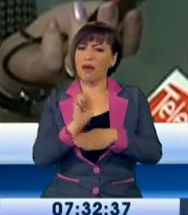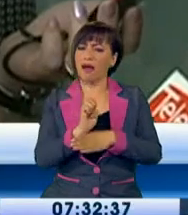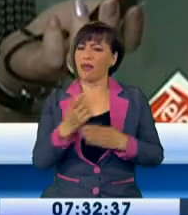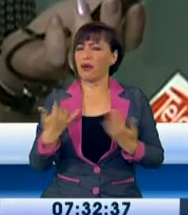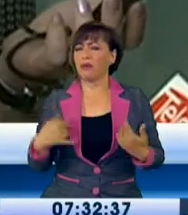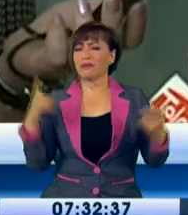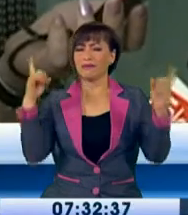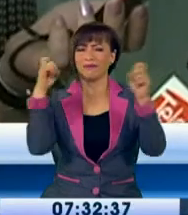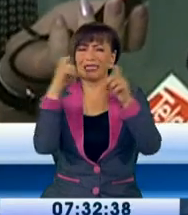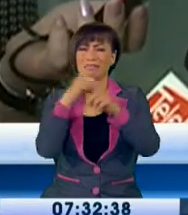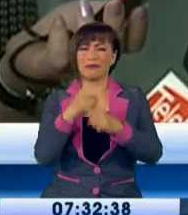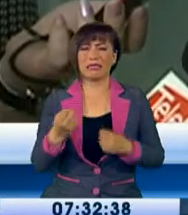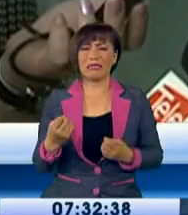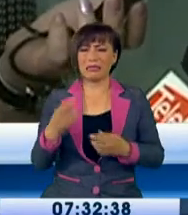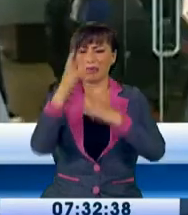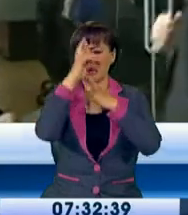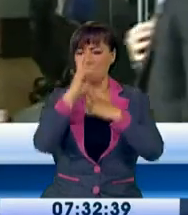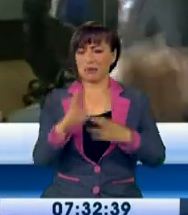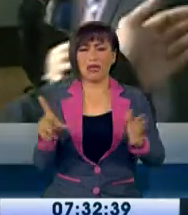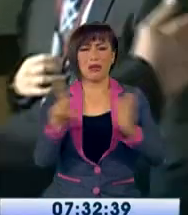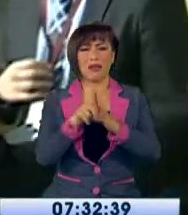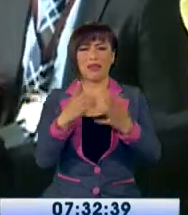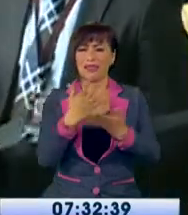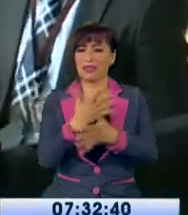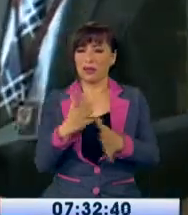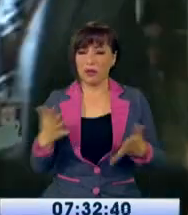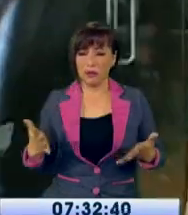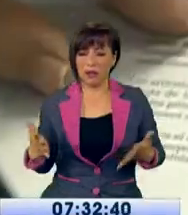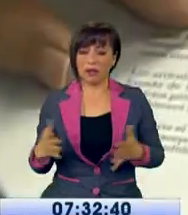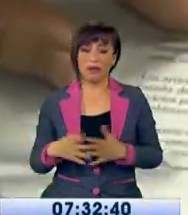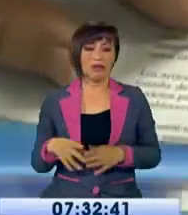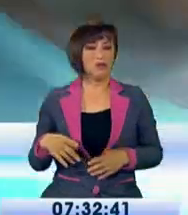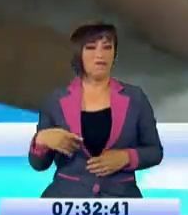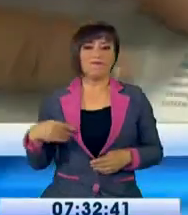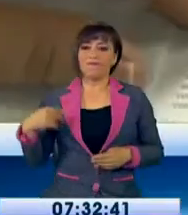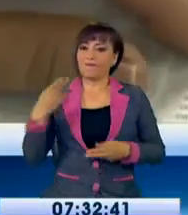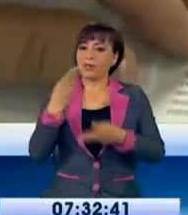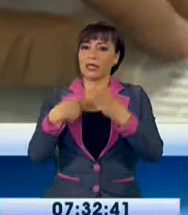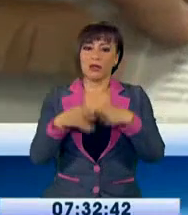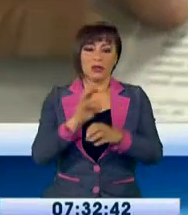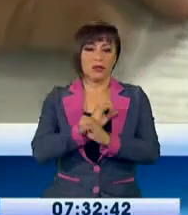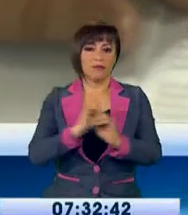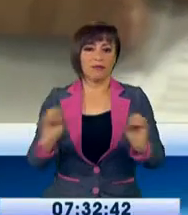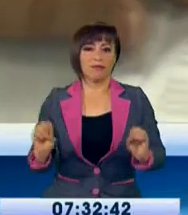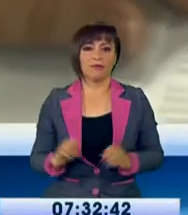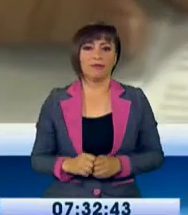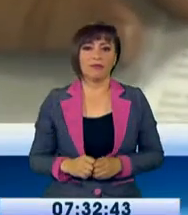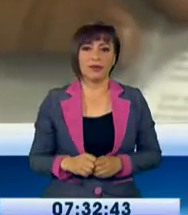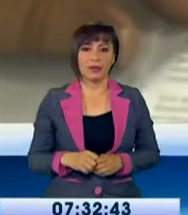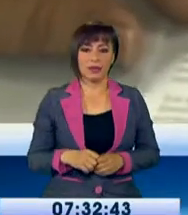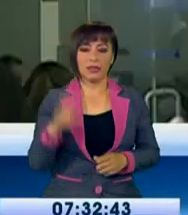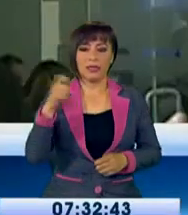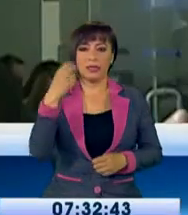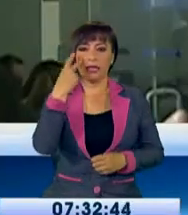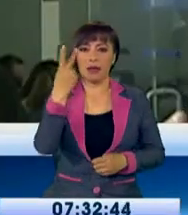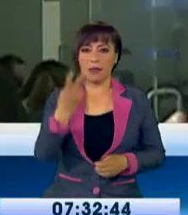Ecuador no se respetan las reglas del juego. De ahí la insistencia del archivo de los proyectos de ley de herencias y plusvalía. Archive